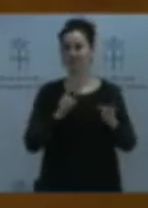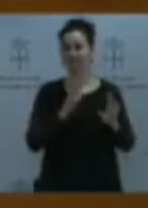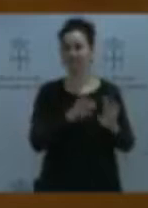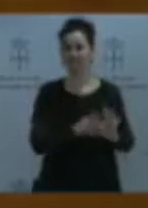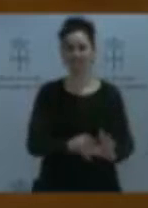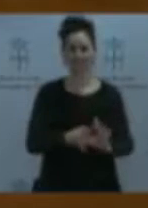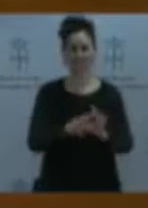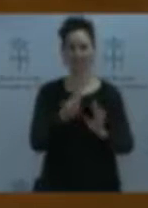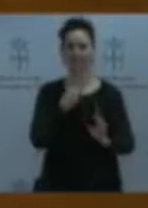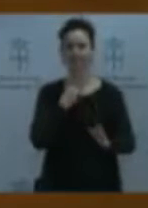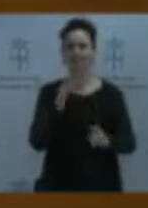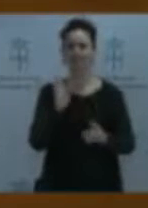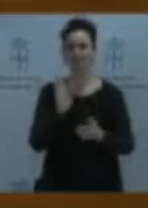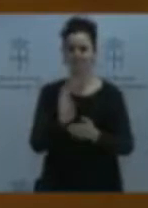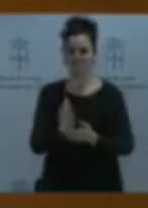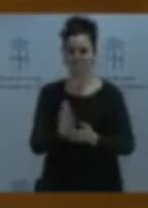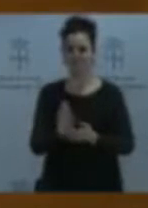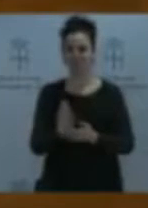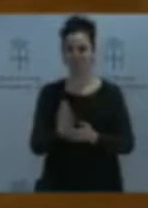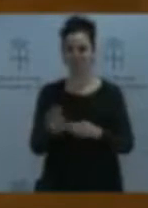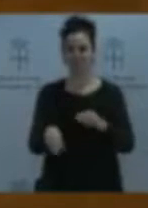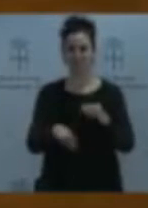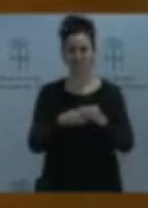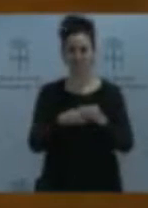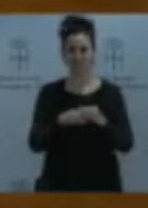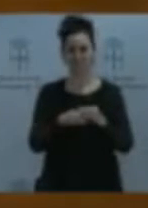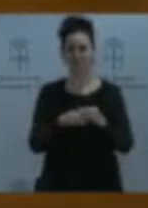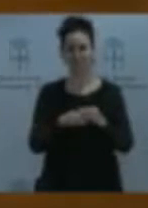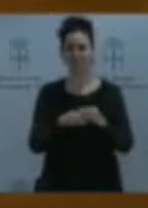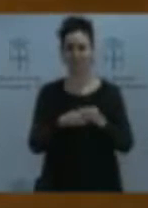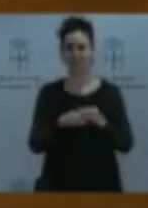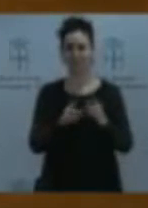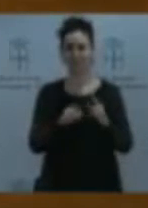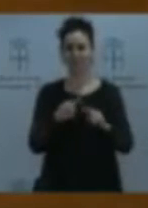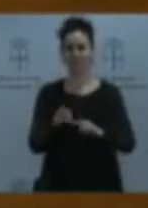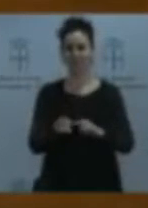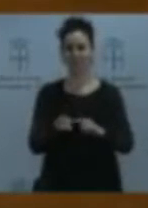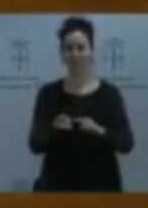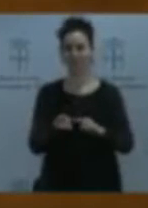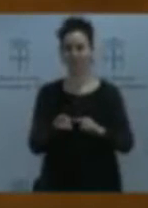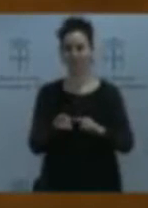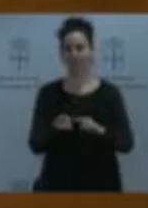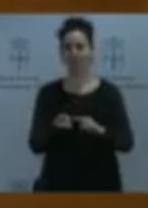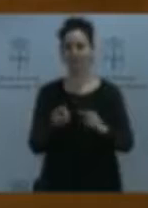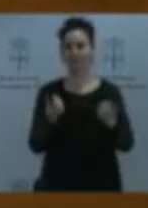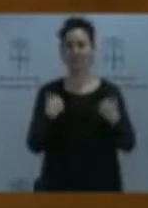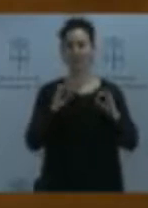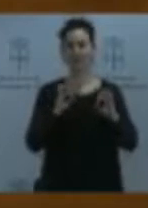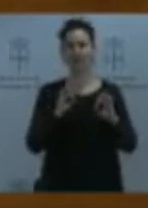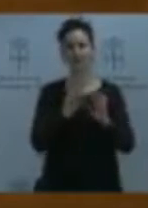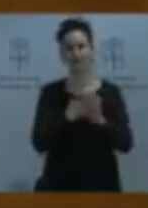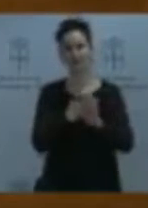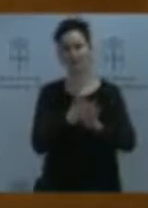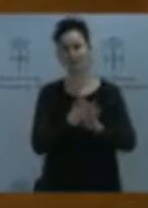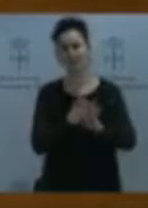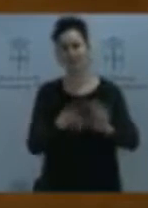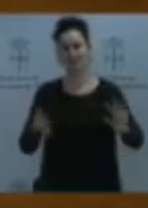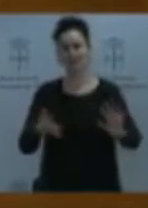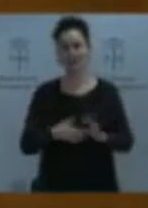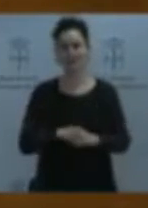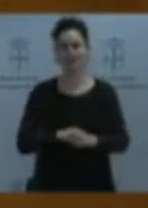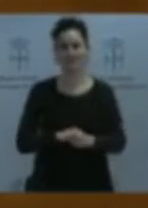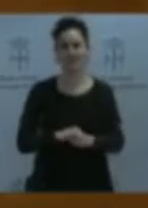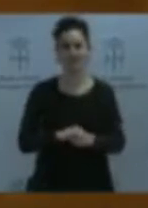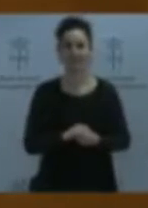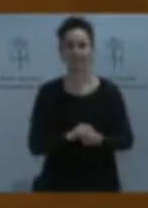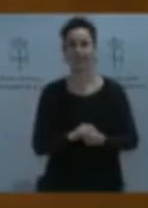en. Bueno, luego les desarrollo un poquitín. Sobre la propia iniciativa, ¿no? Sobre la